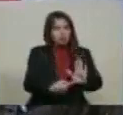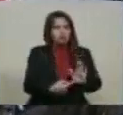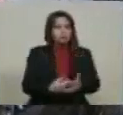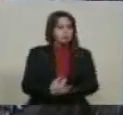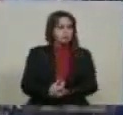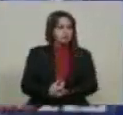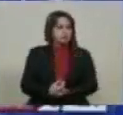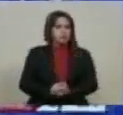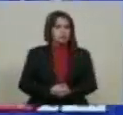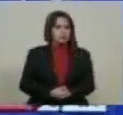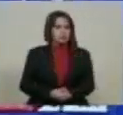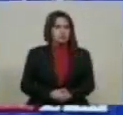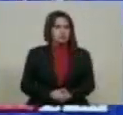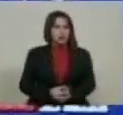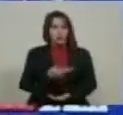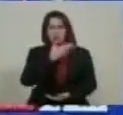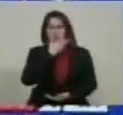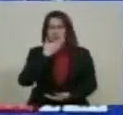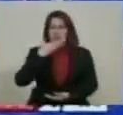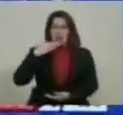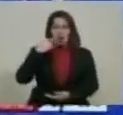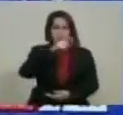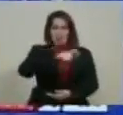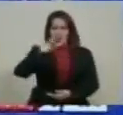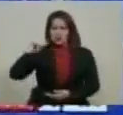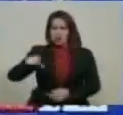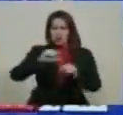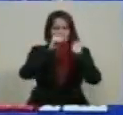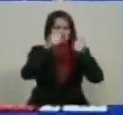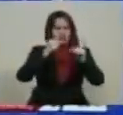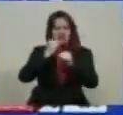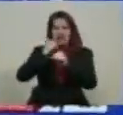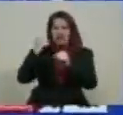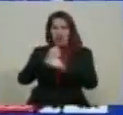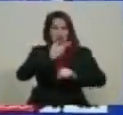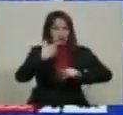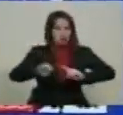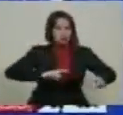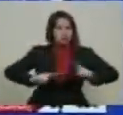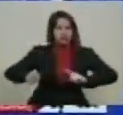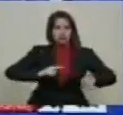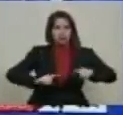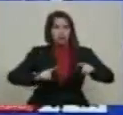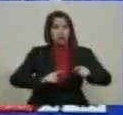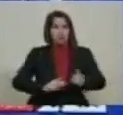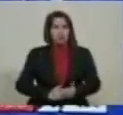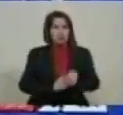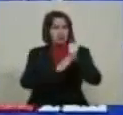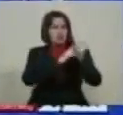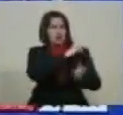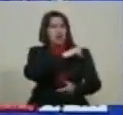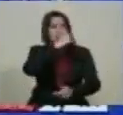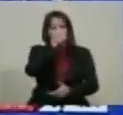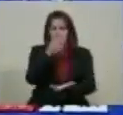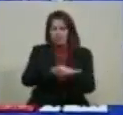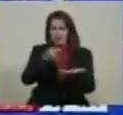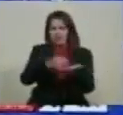Y tenemos que hacerlo con las mejores actrices, los mejores actores, los mejores directores. Y los recursos los